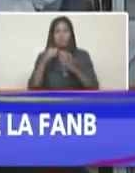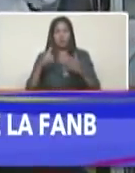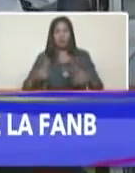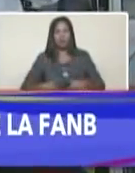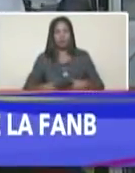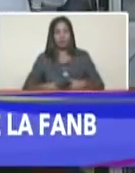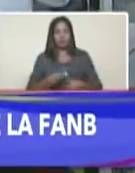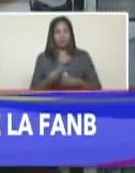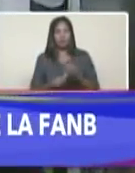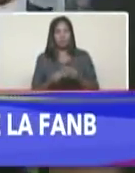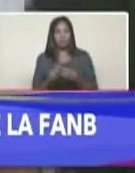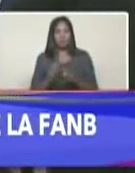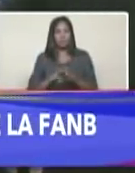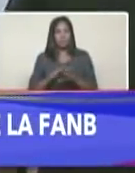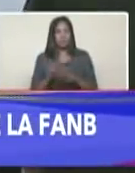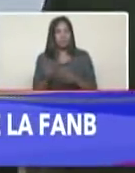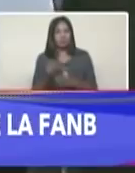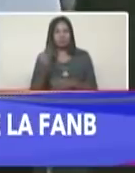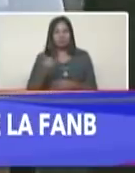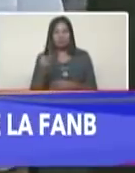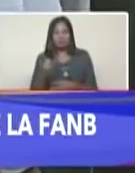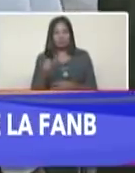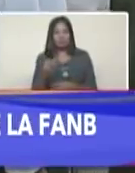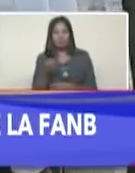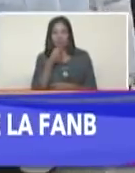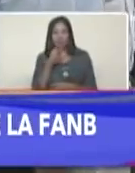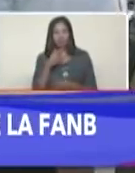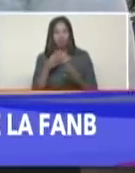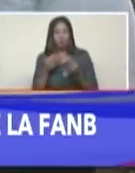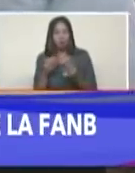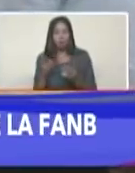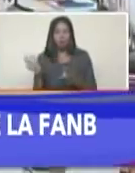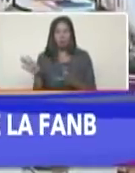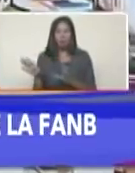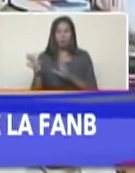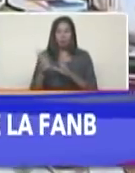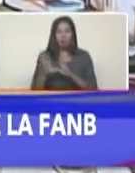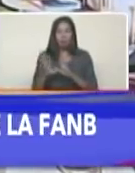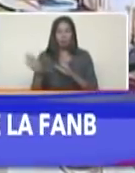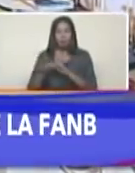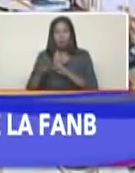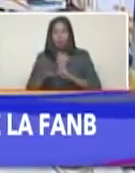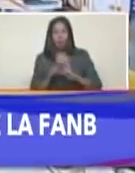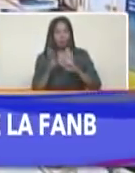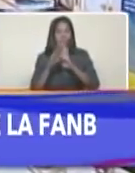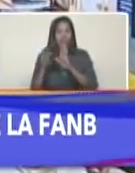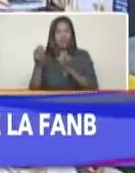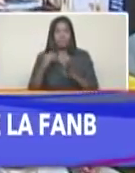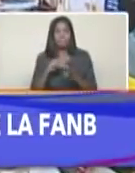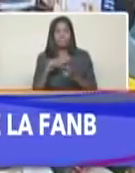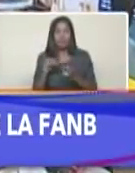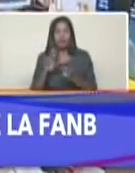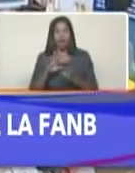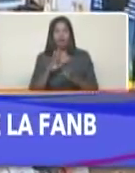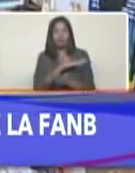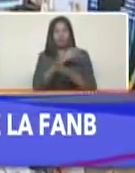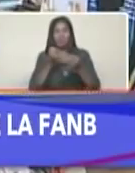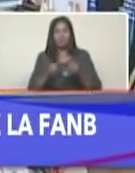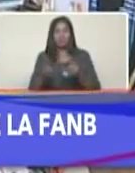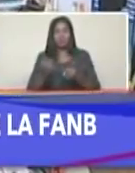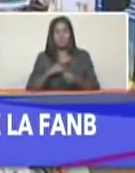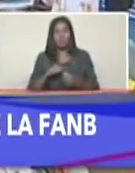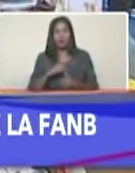que se hace, porque verdaderamente es maravilloso y así logramos contagiar de fuerza creadora y creativa